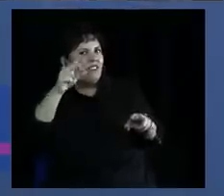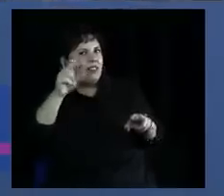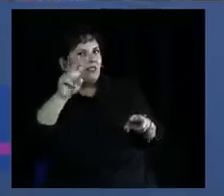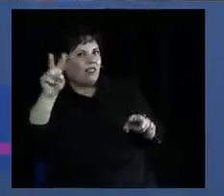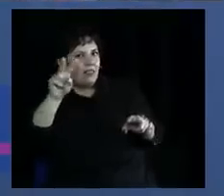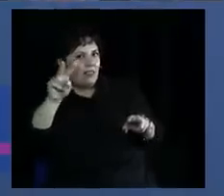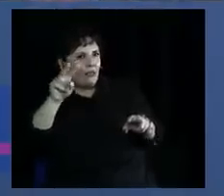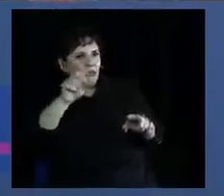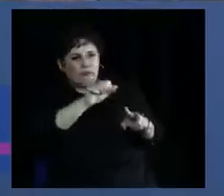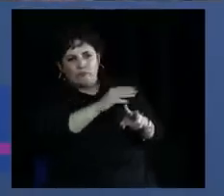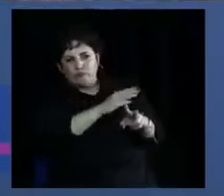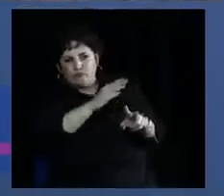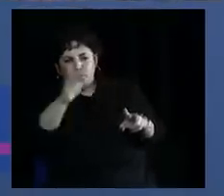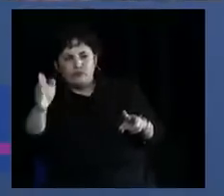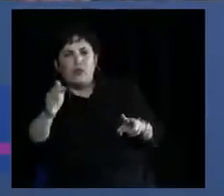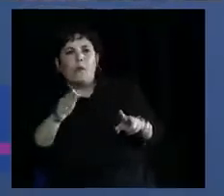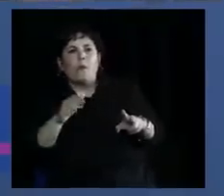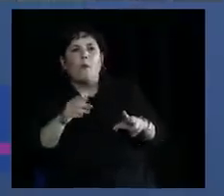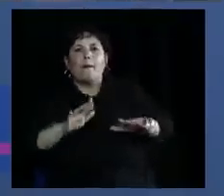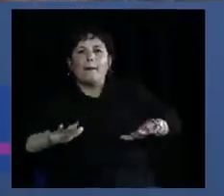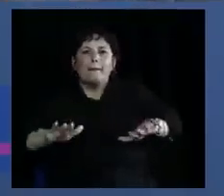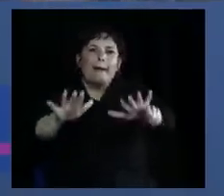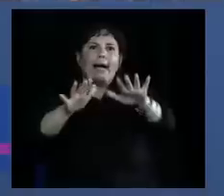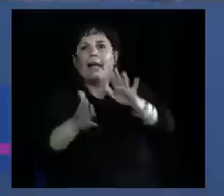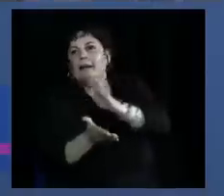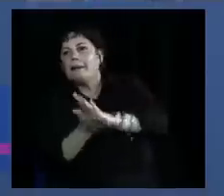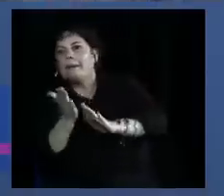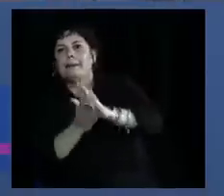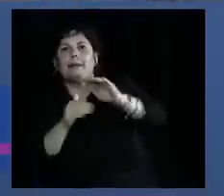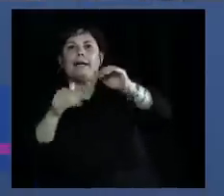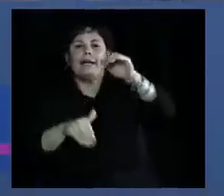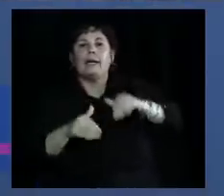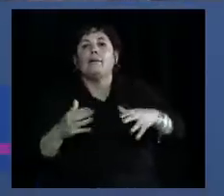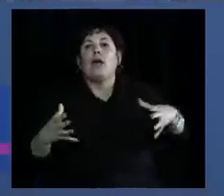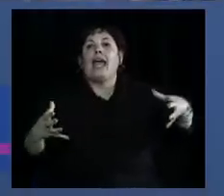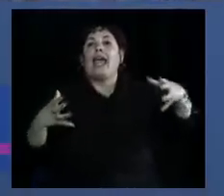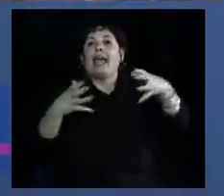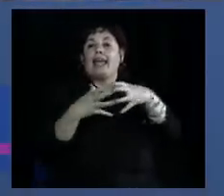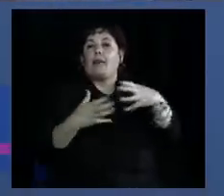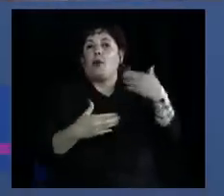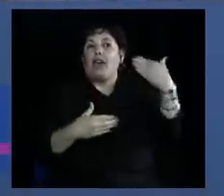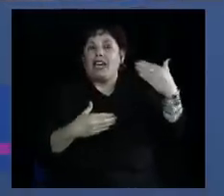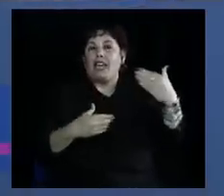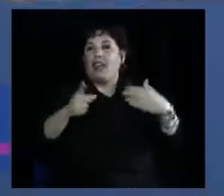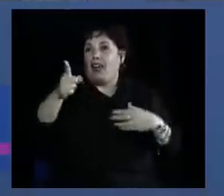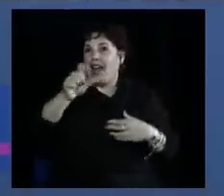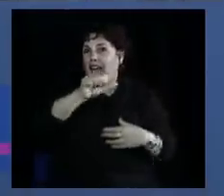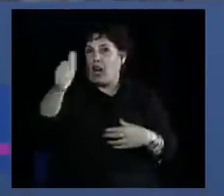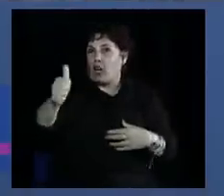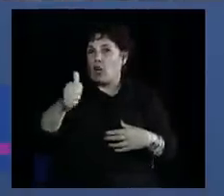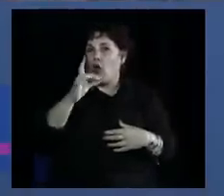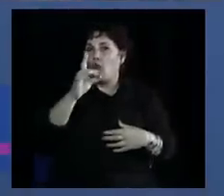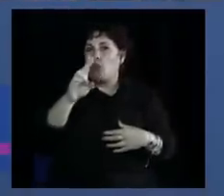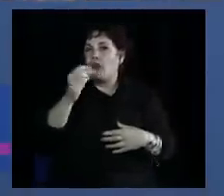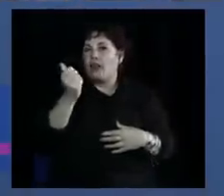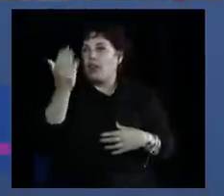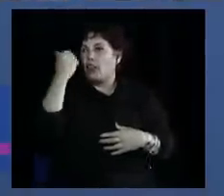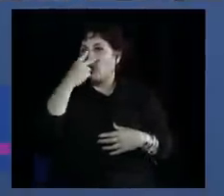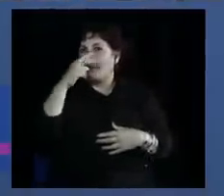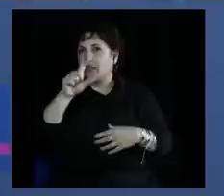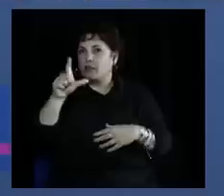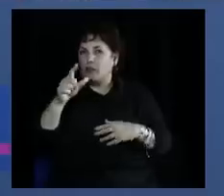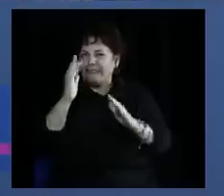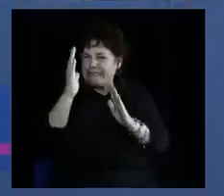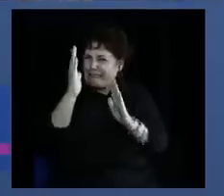recorrido electoral que empieza a vivir Colombia, porque las fuerzas de izquierda, cuando Iván Duque ganó en 2018, estuvieron muy cerca